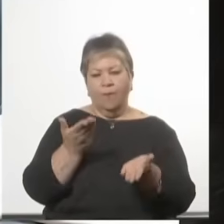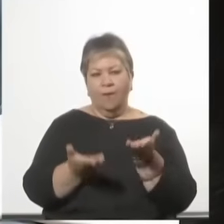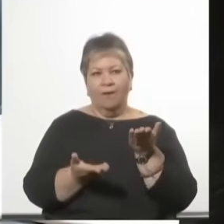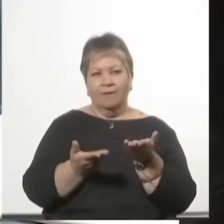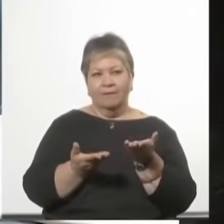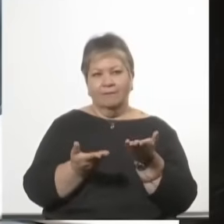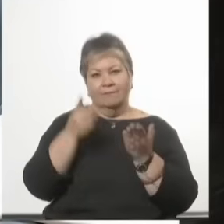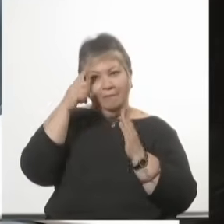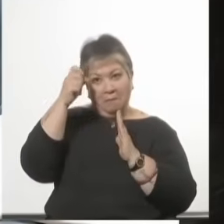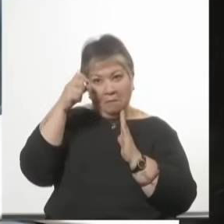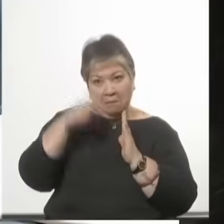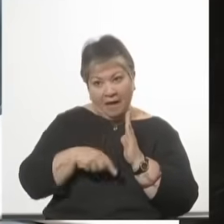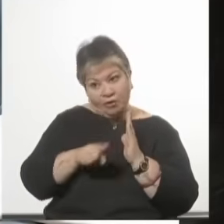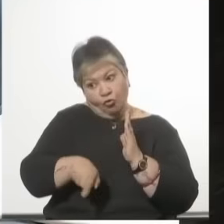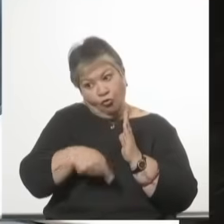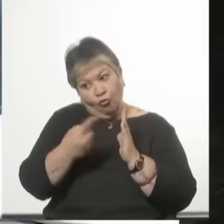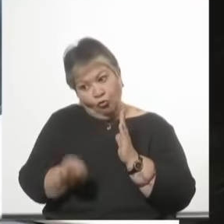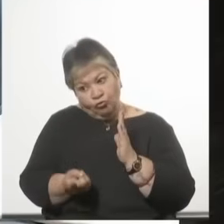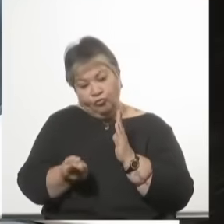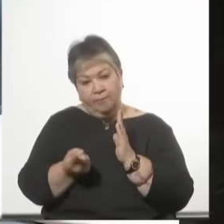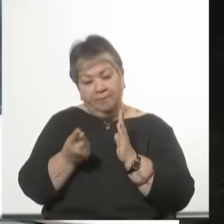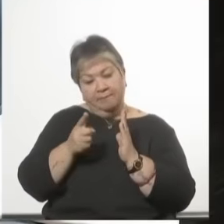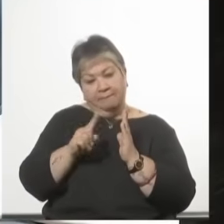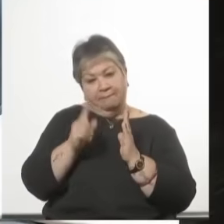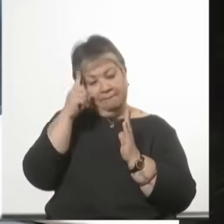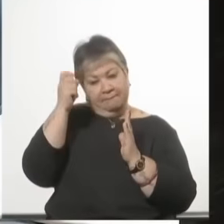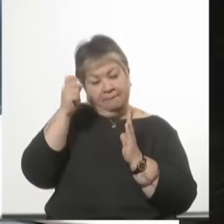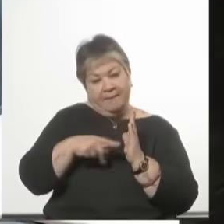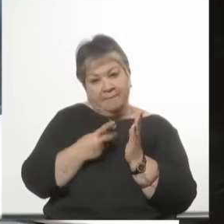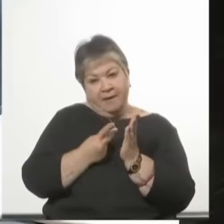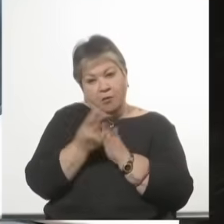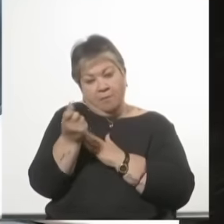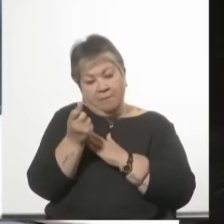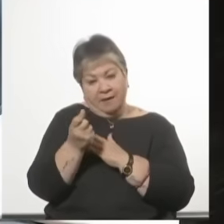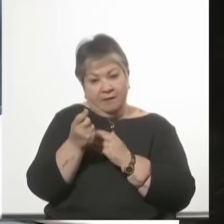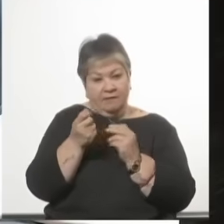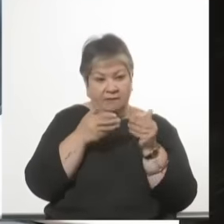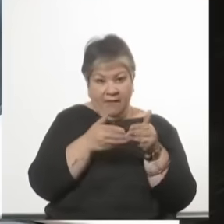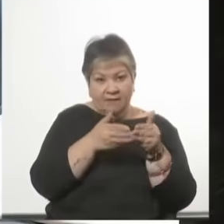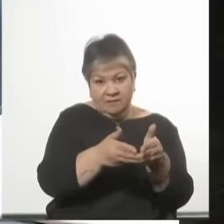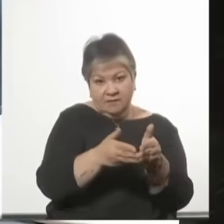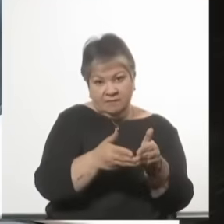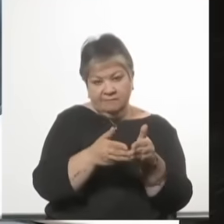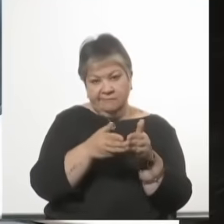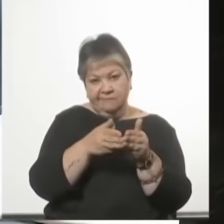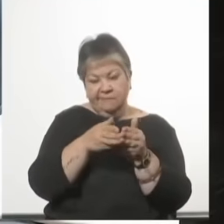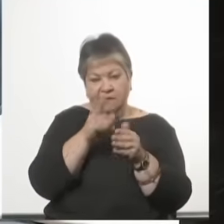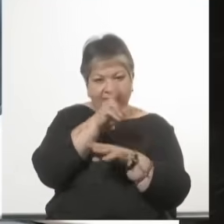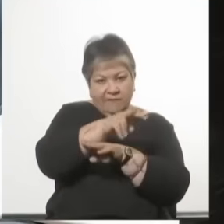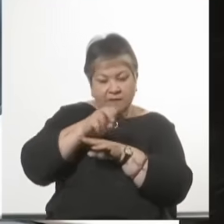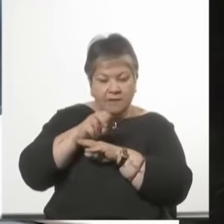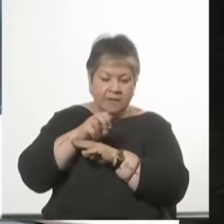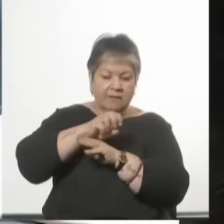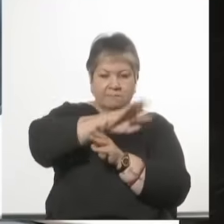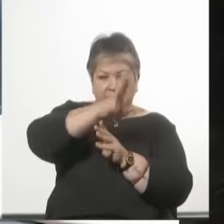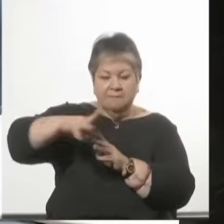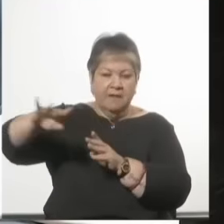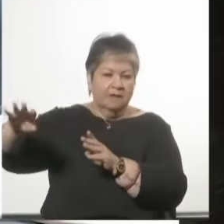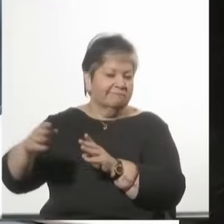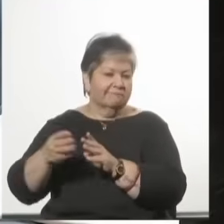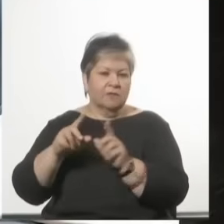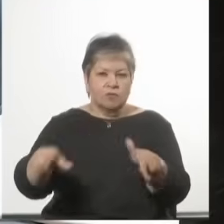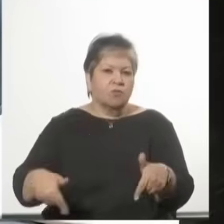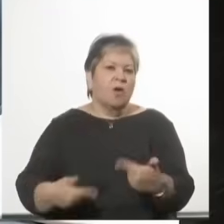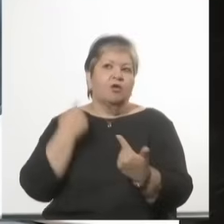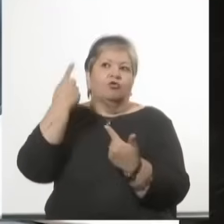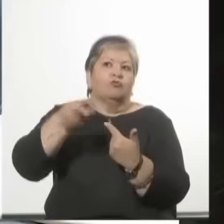Plan B para adquirir OPB, no hay plan B. El plan sigue siendo el